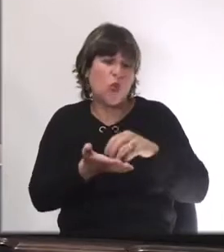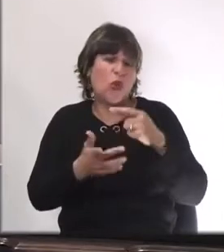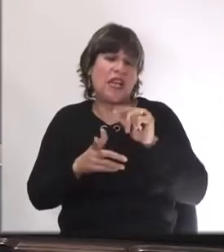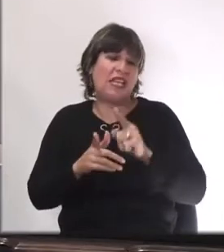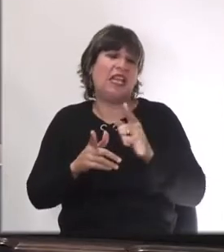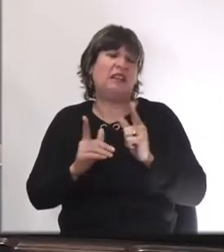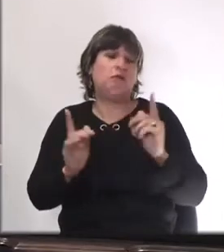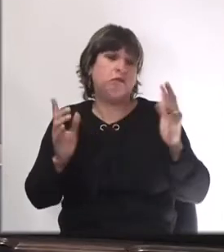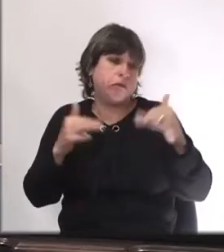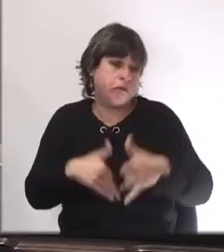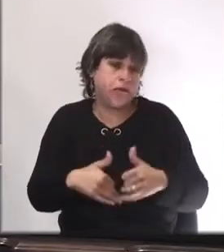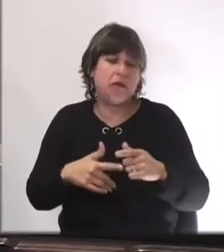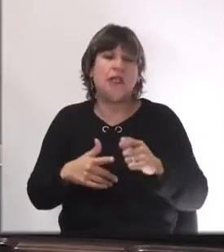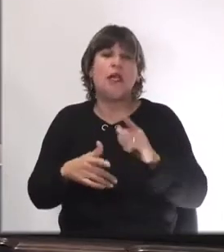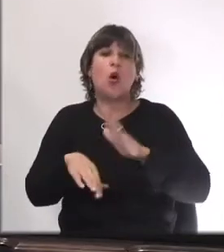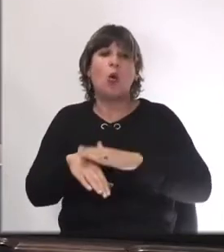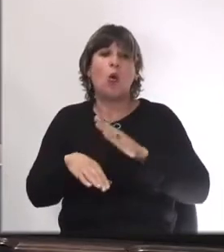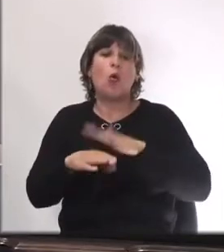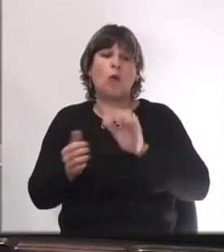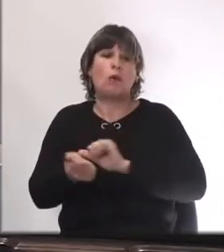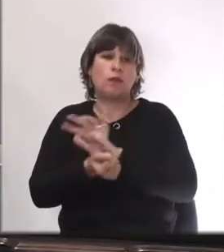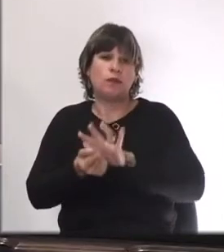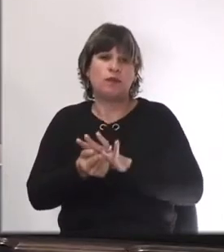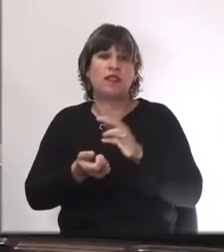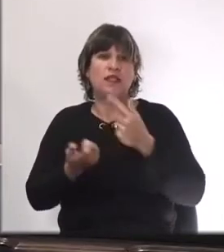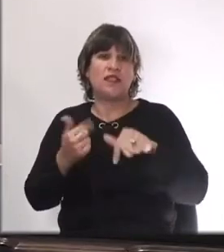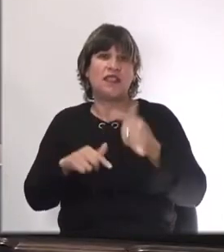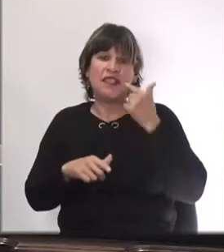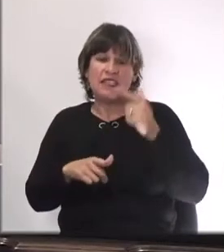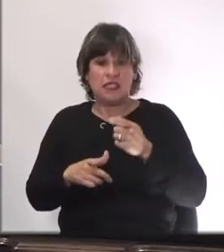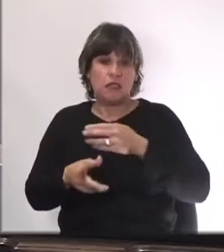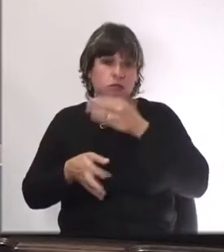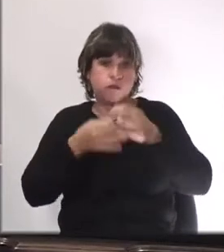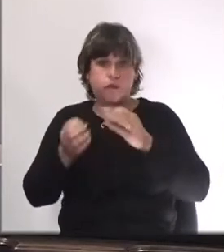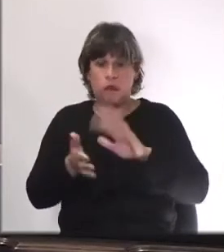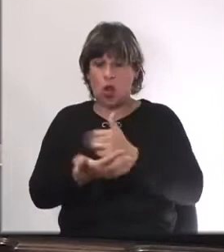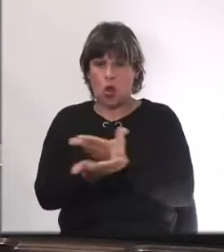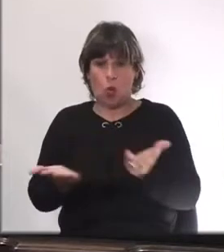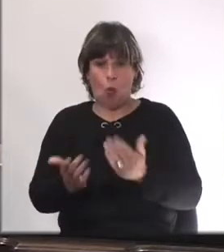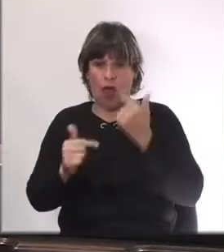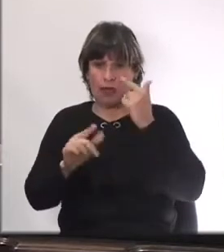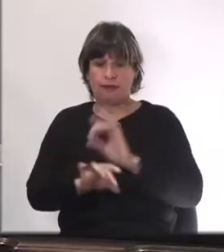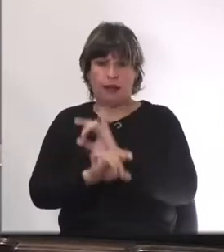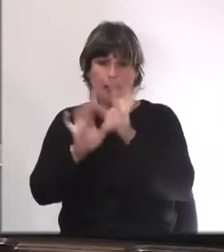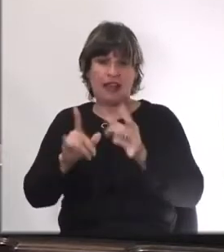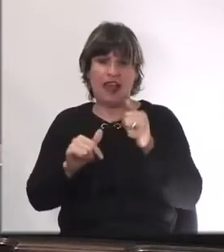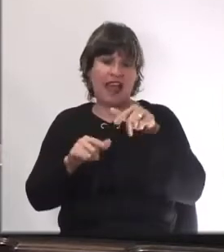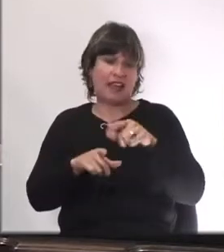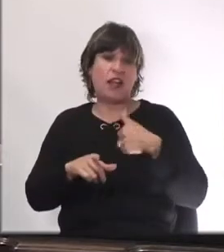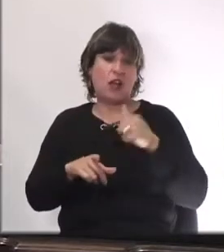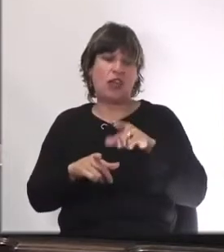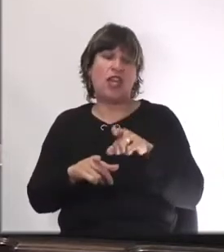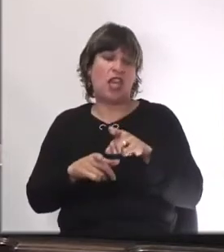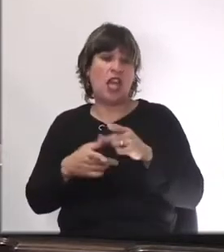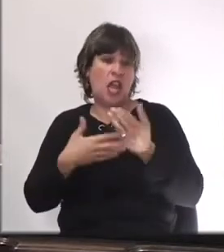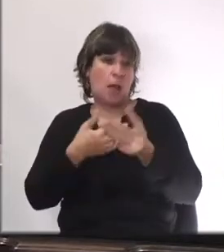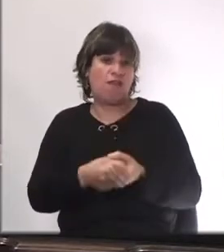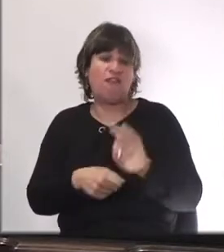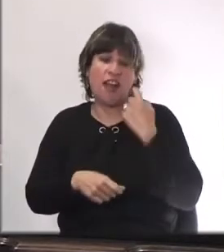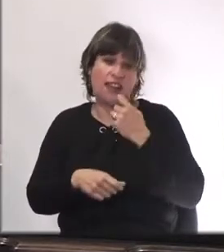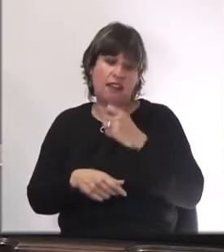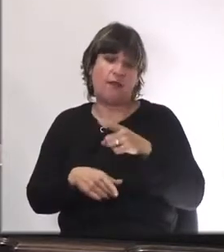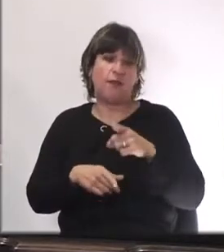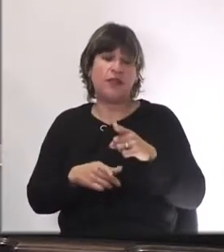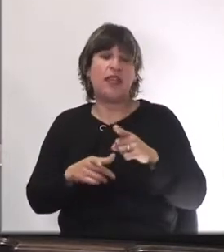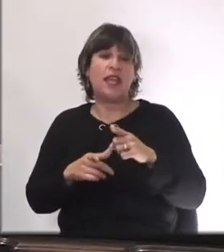pandemia. Y los organismos internacionales expresan claramente esta insuficiencia de los apoyos. El Fondo Monetario Internacional